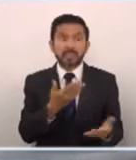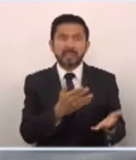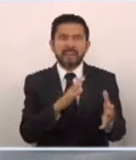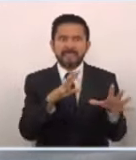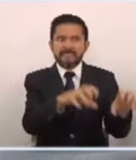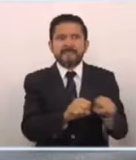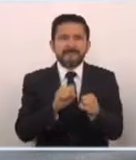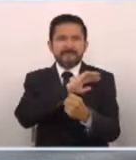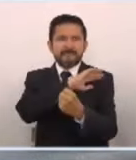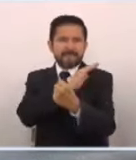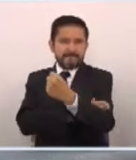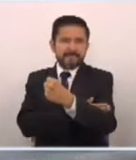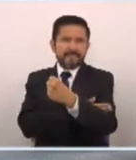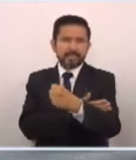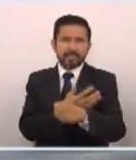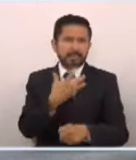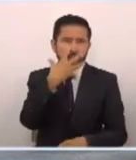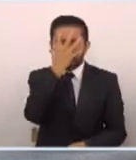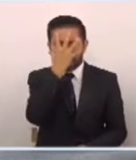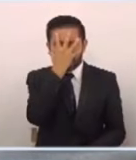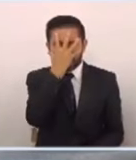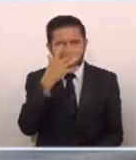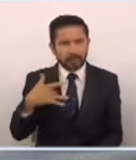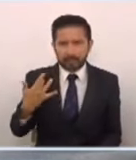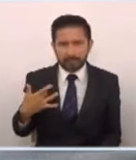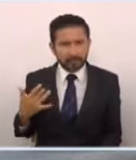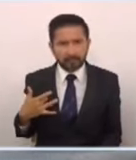poder. No les da vergüenza.